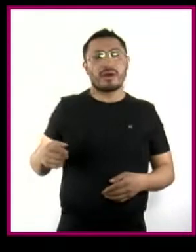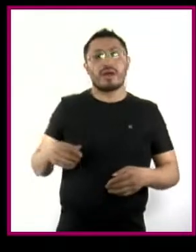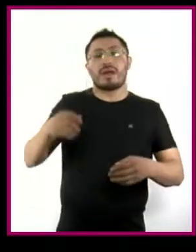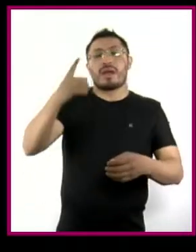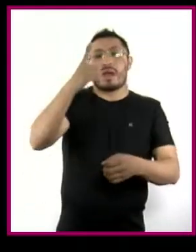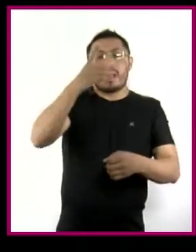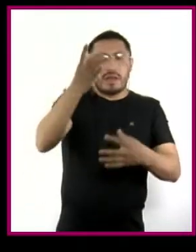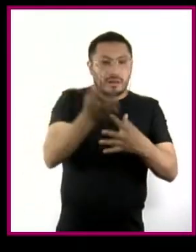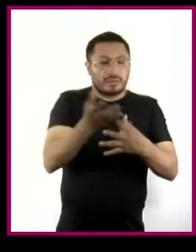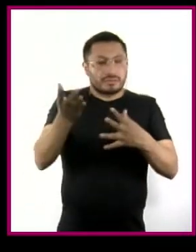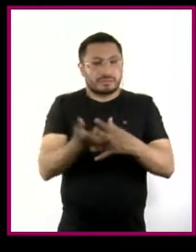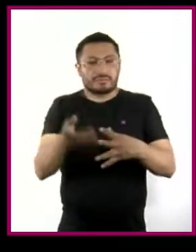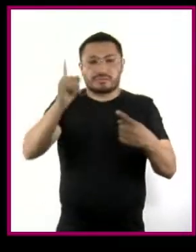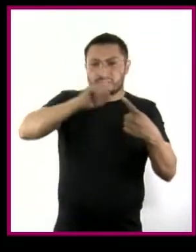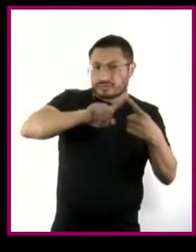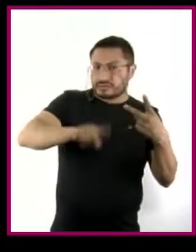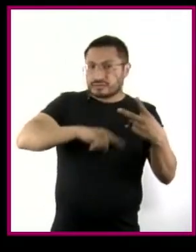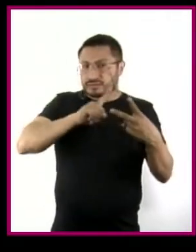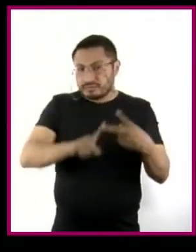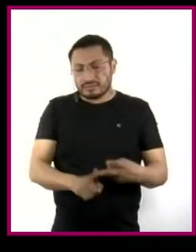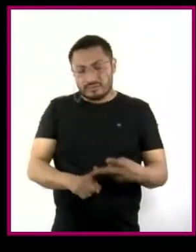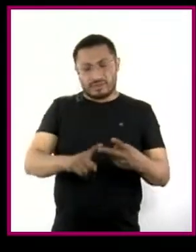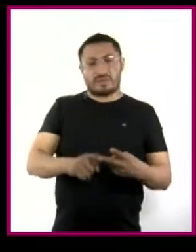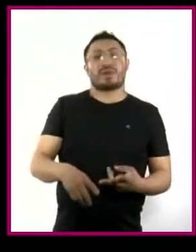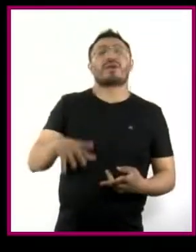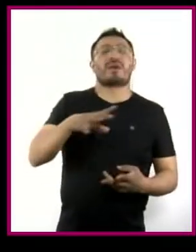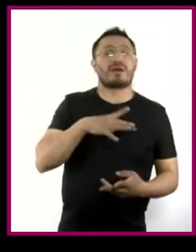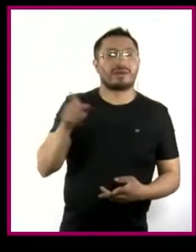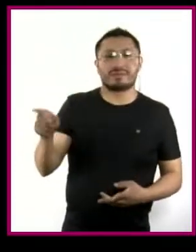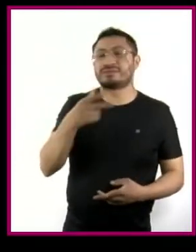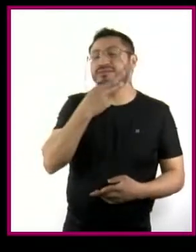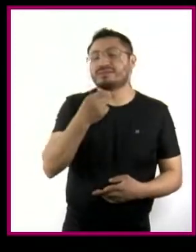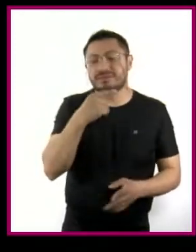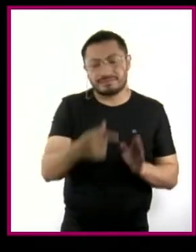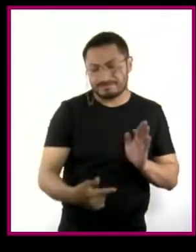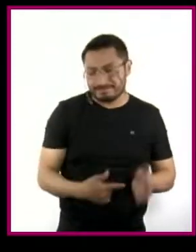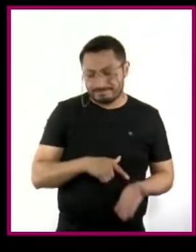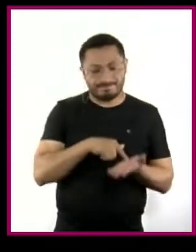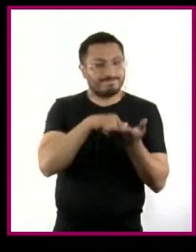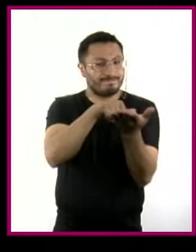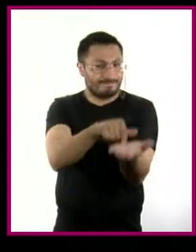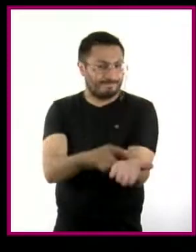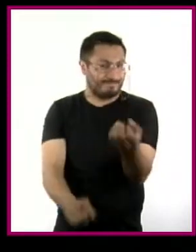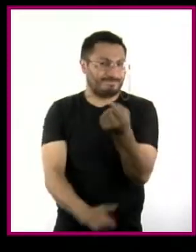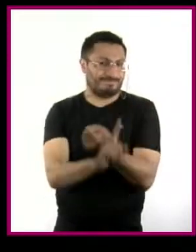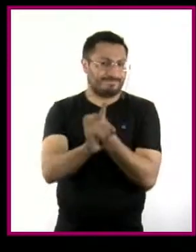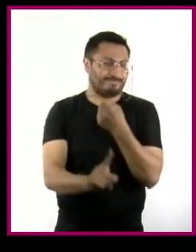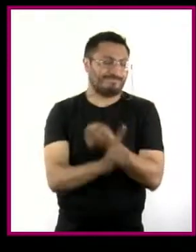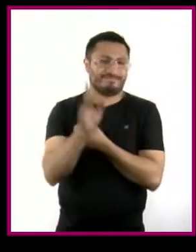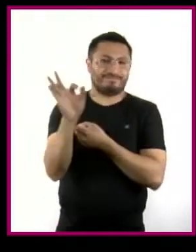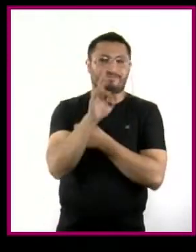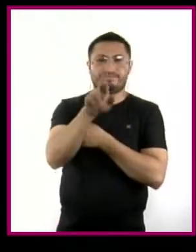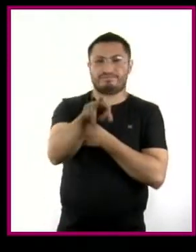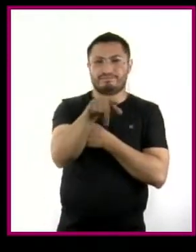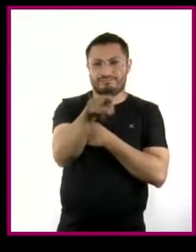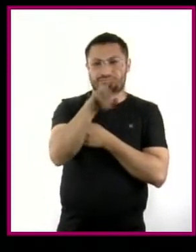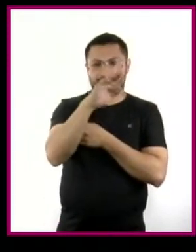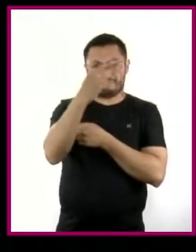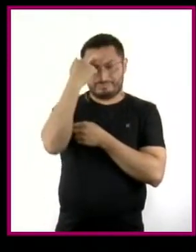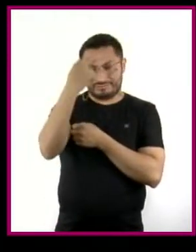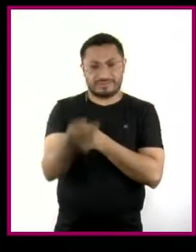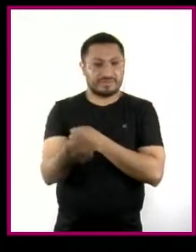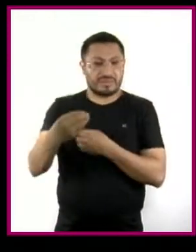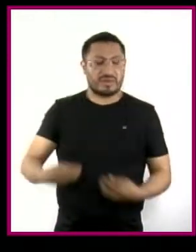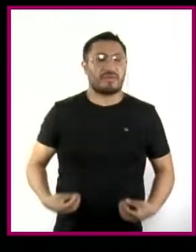las Meditaciones Metafísicas, René Descartes presenta un problema que seguramente te recordará a La vida es sueño